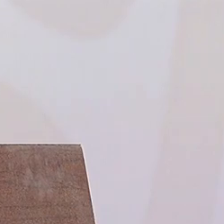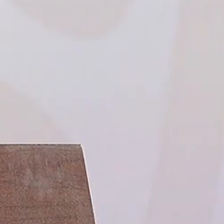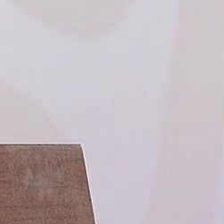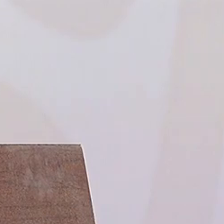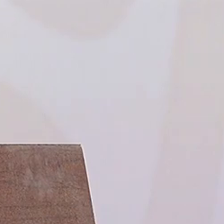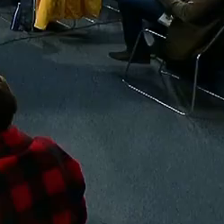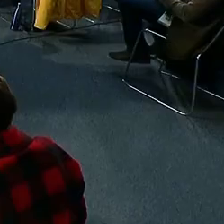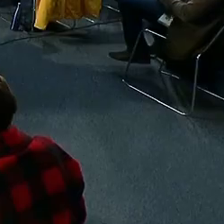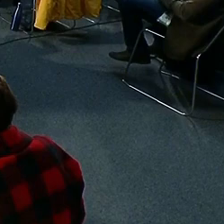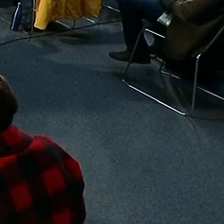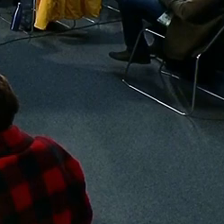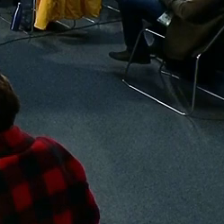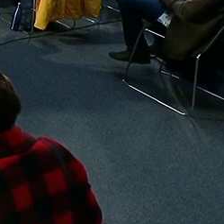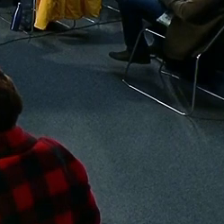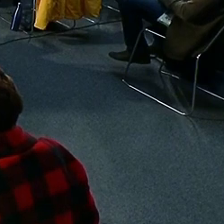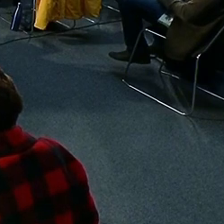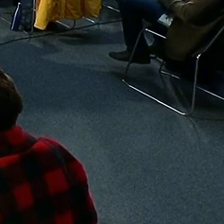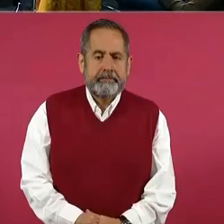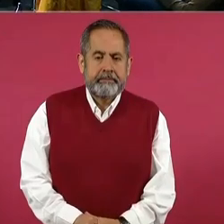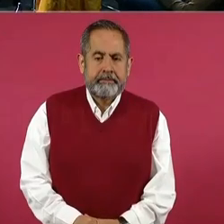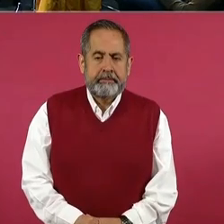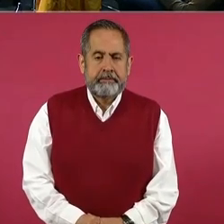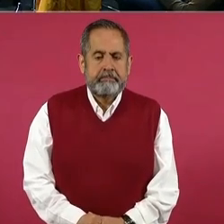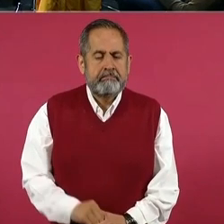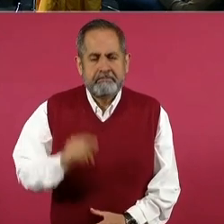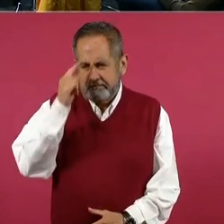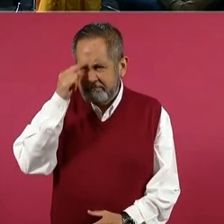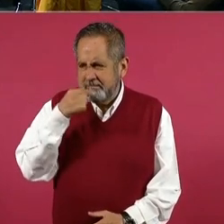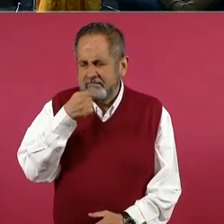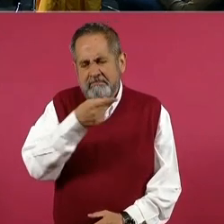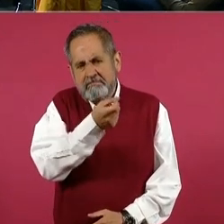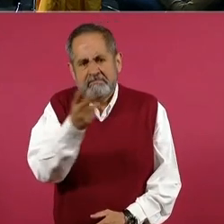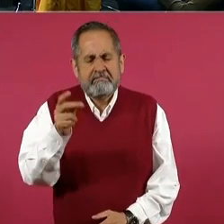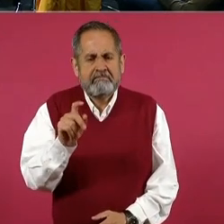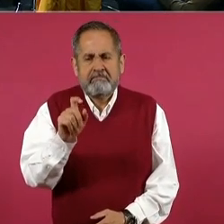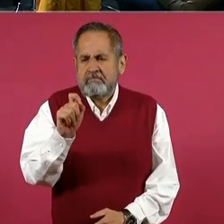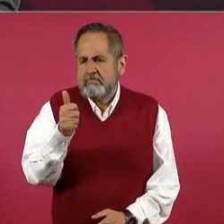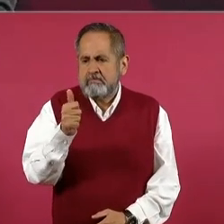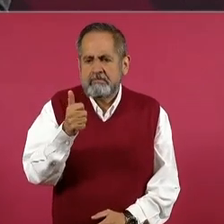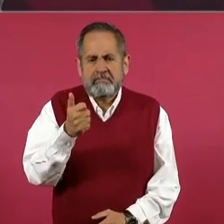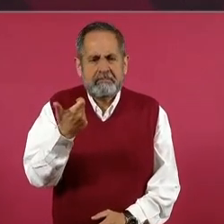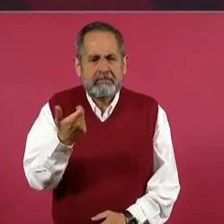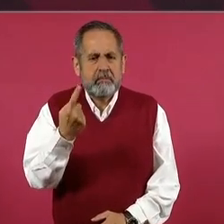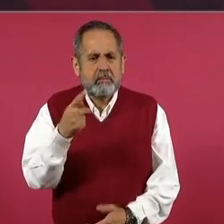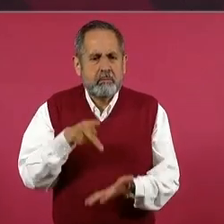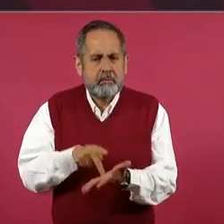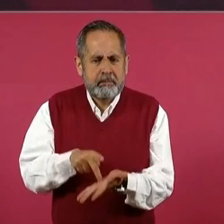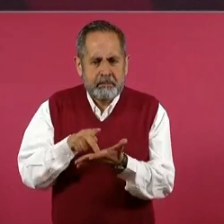Hay quienes hablan de 26 pesos el kilo,